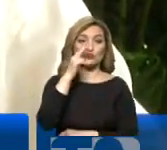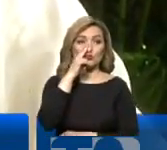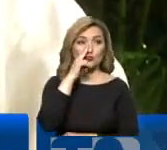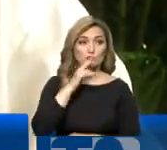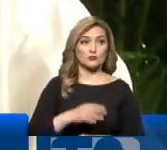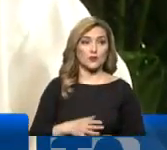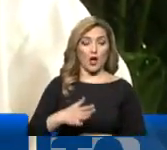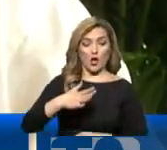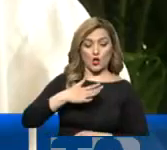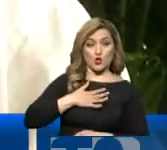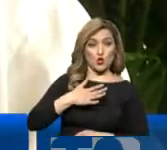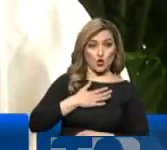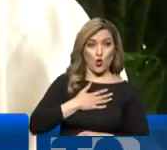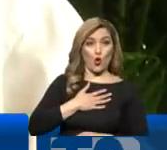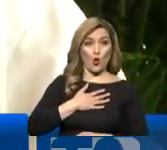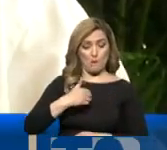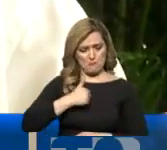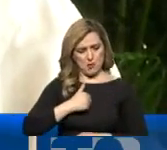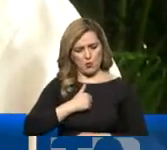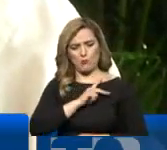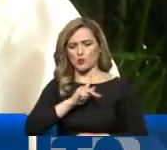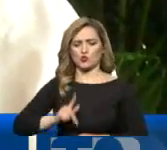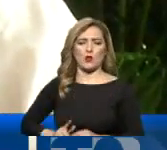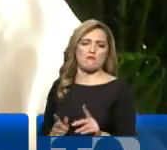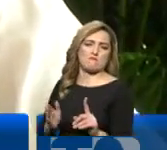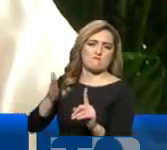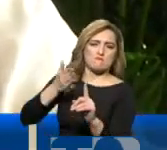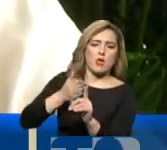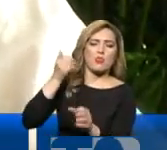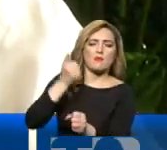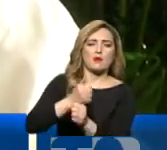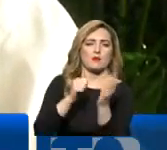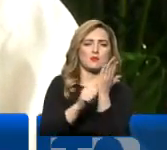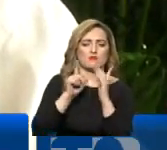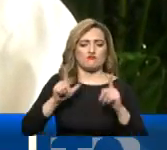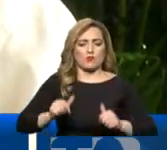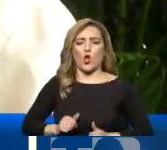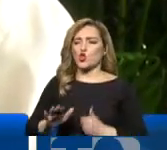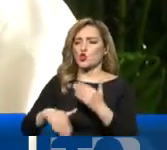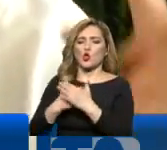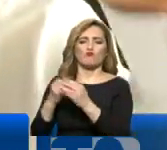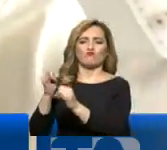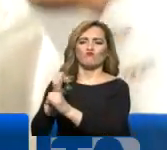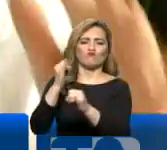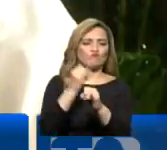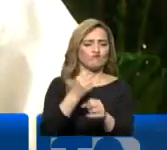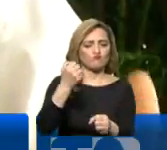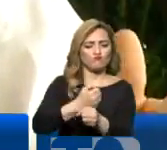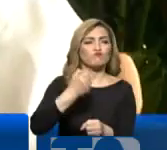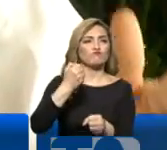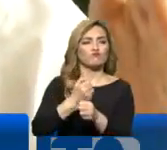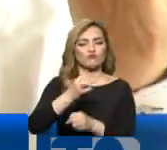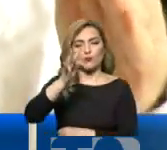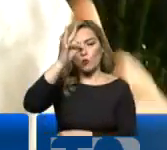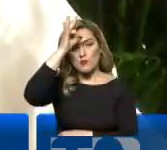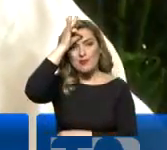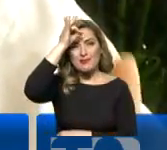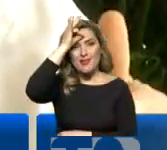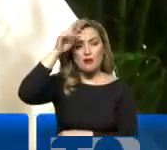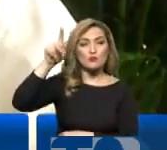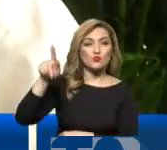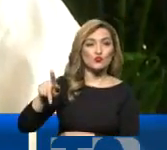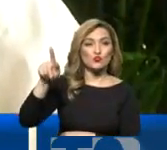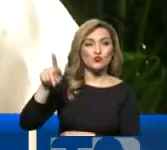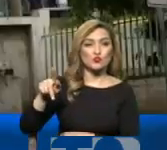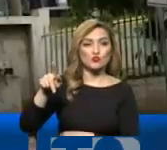yo mismo me pongo esa meta, vamos a trabajar con el Ministerio de Salud y con todas las instancias que sean necesarias como para que el hospital de